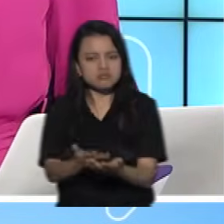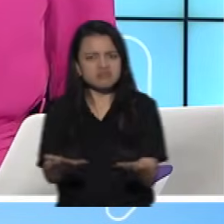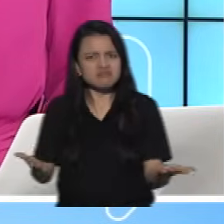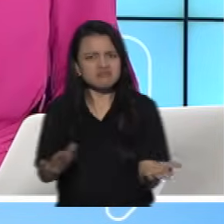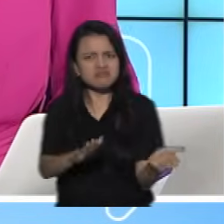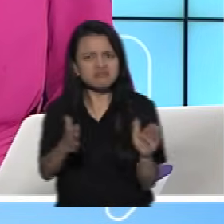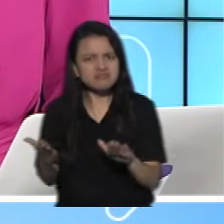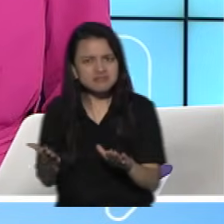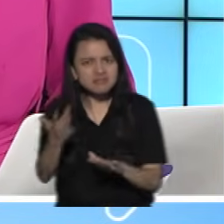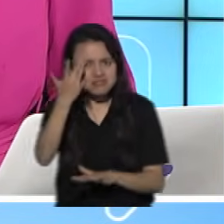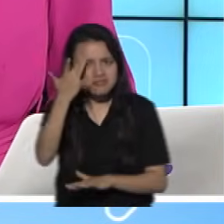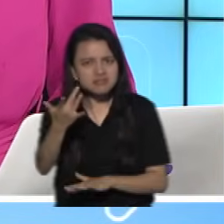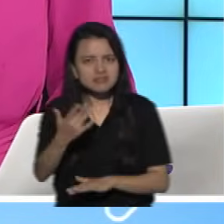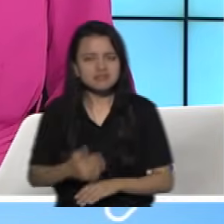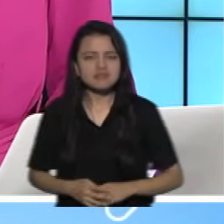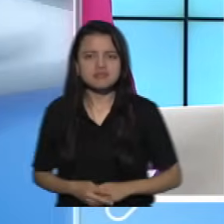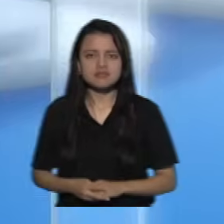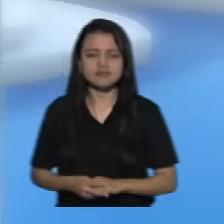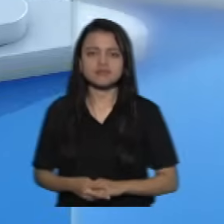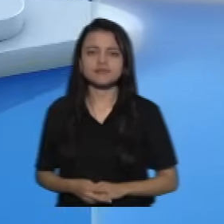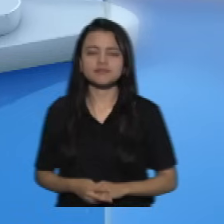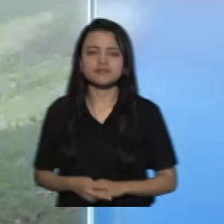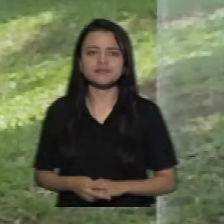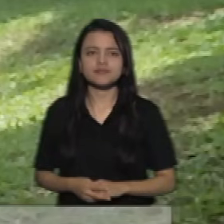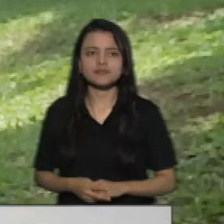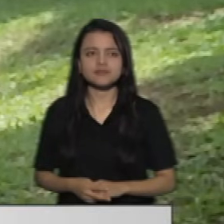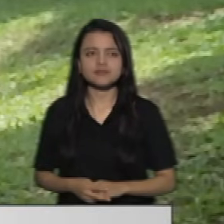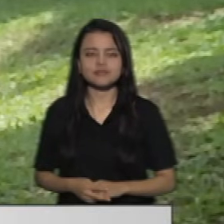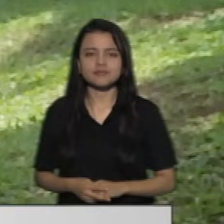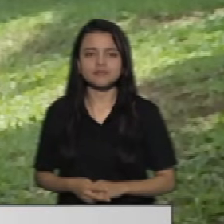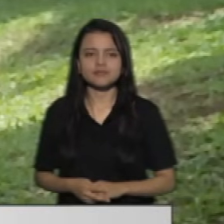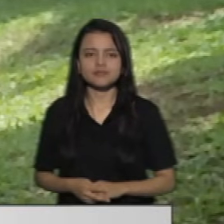Villegas, ¿qué dicen las autoridades? Buenas tardes.